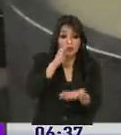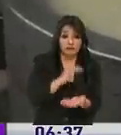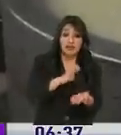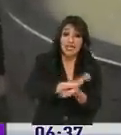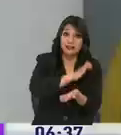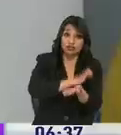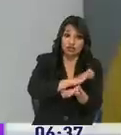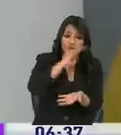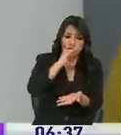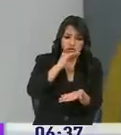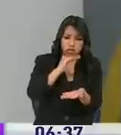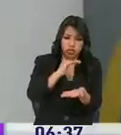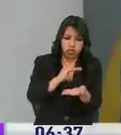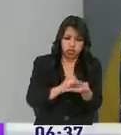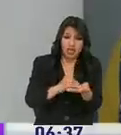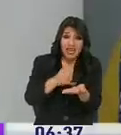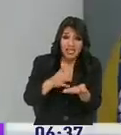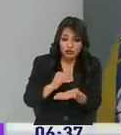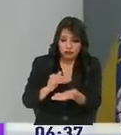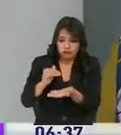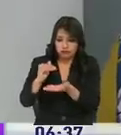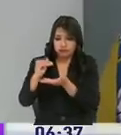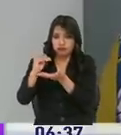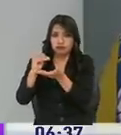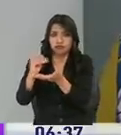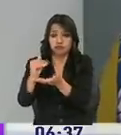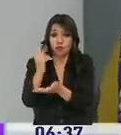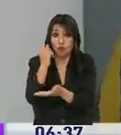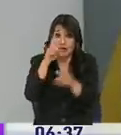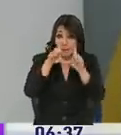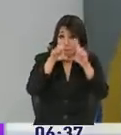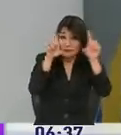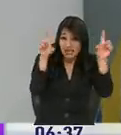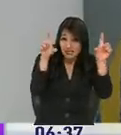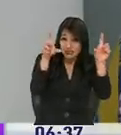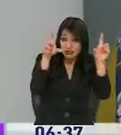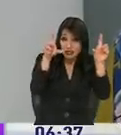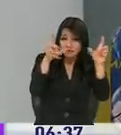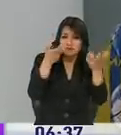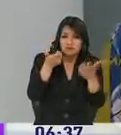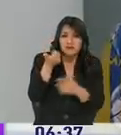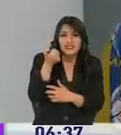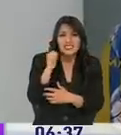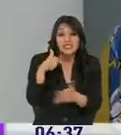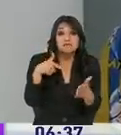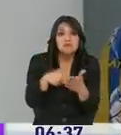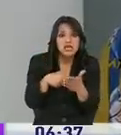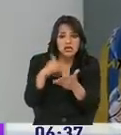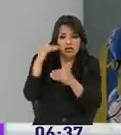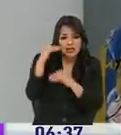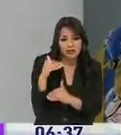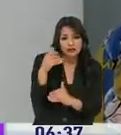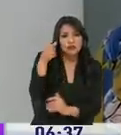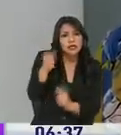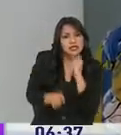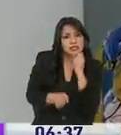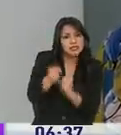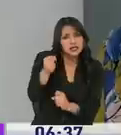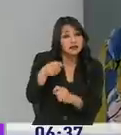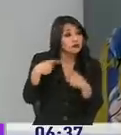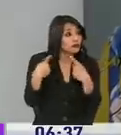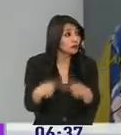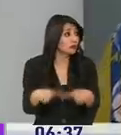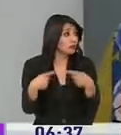quesos. Nosotros procesamos, solo en una quesera se procesa alrededor de 10,000 a 13,000 litros de leche diarios. ¿Y